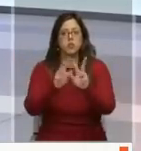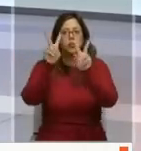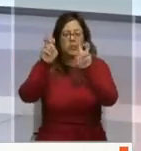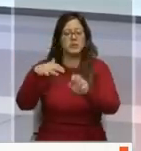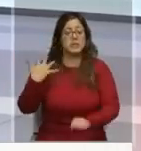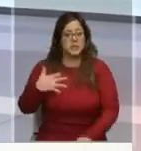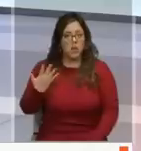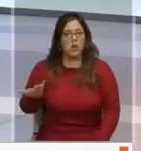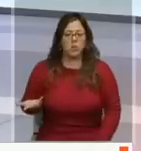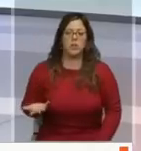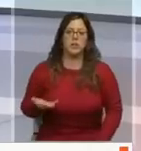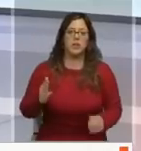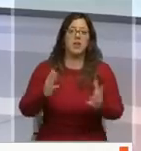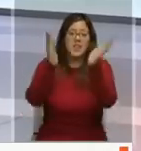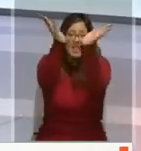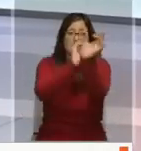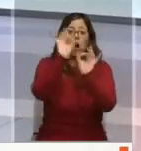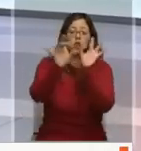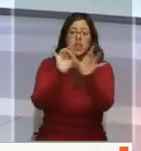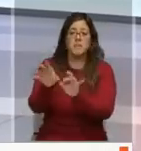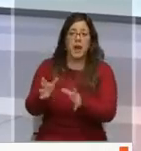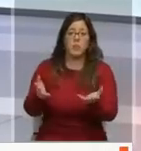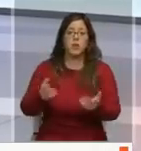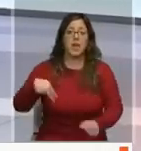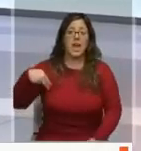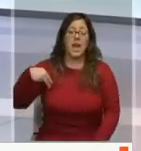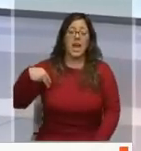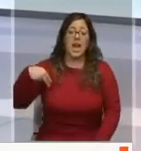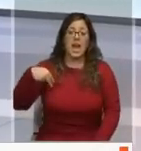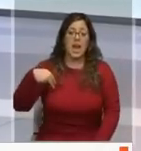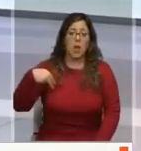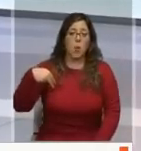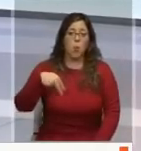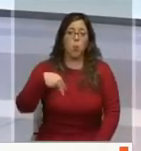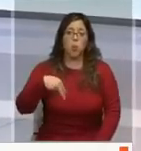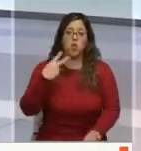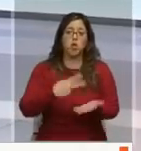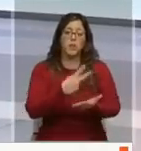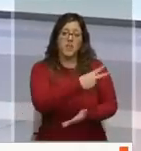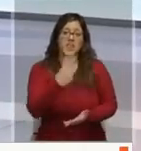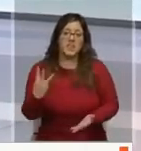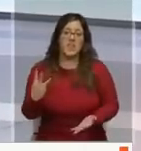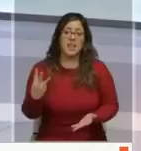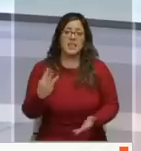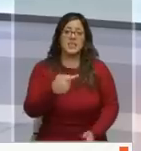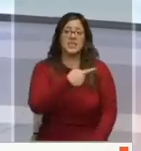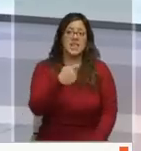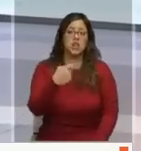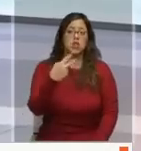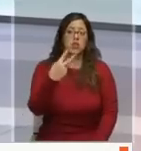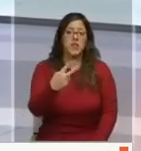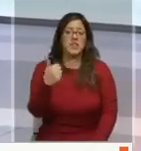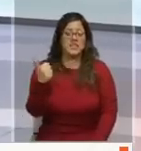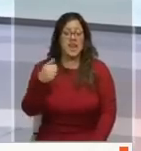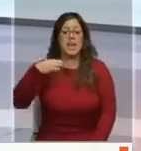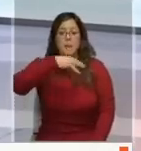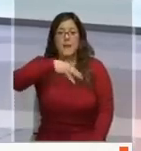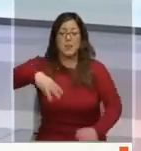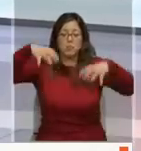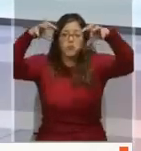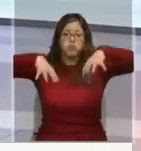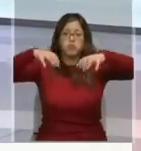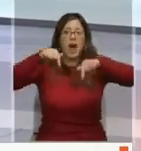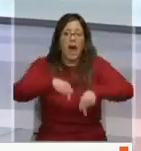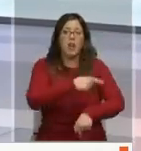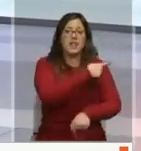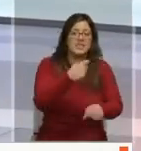importante. En San José de Maipo, en junio del año 2023, entre el 20 y 24 más o menos, cayeron 126 milímetros. Ahora podríamos esperar entre